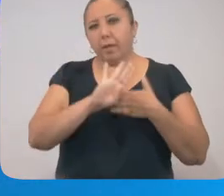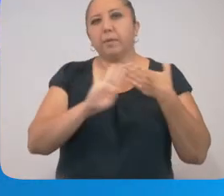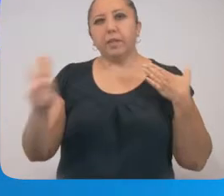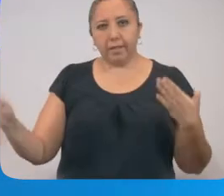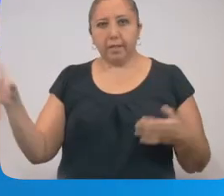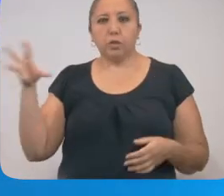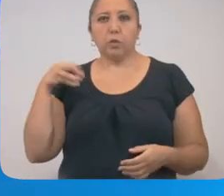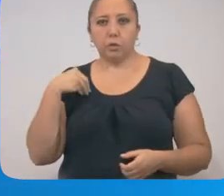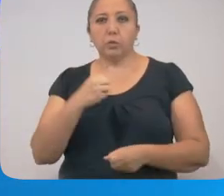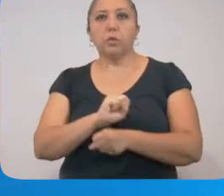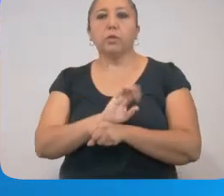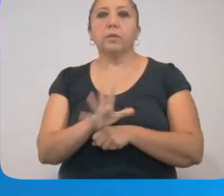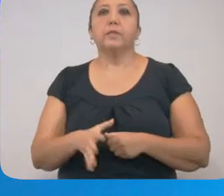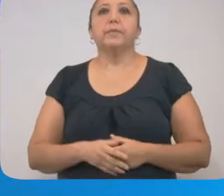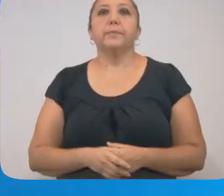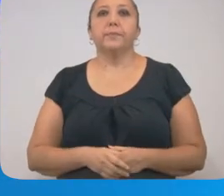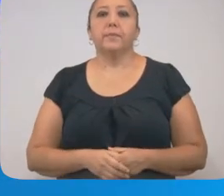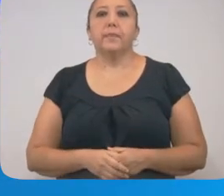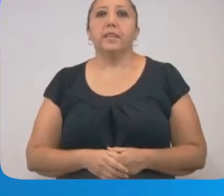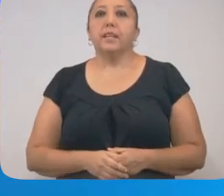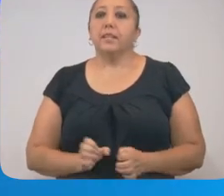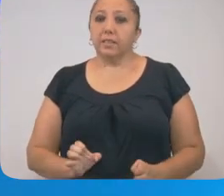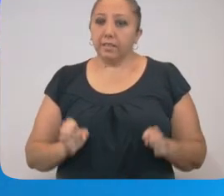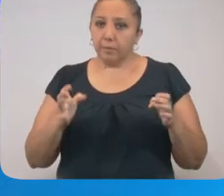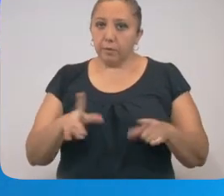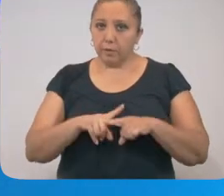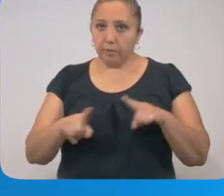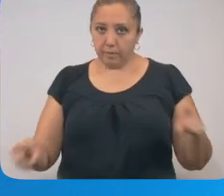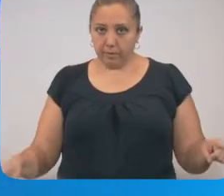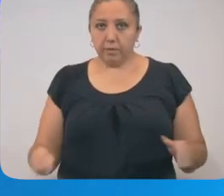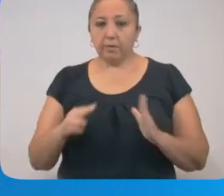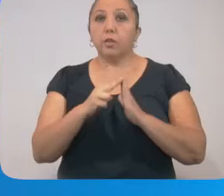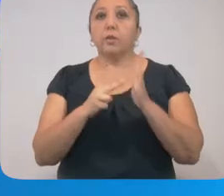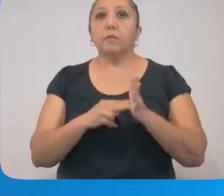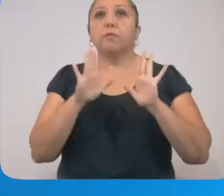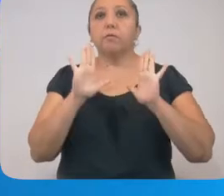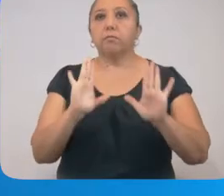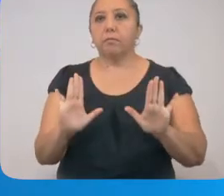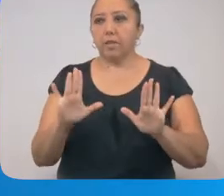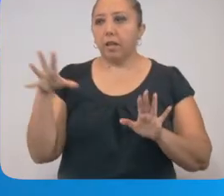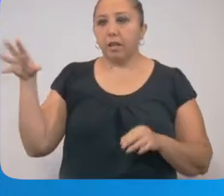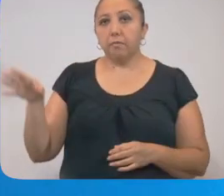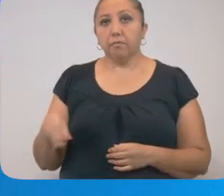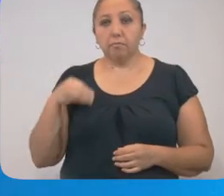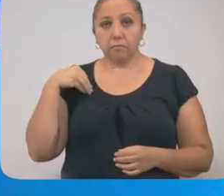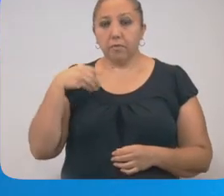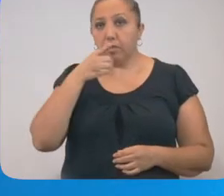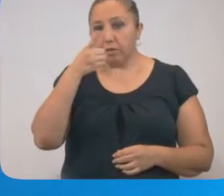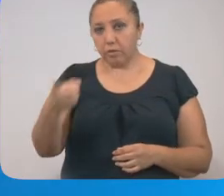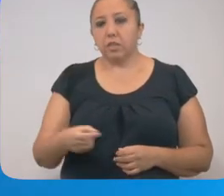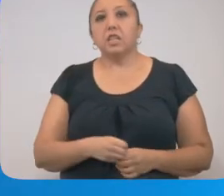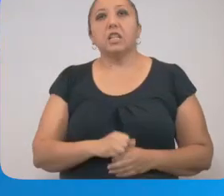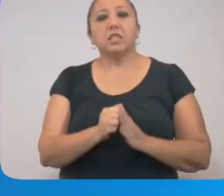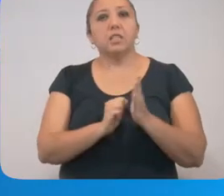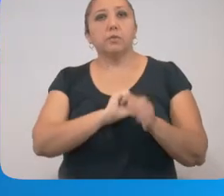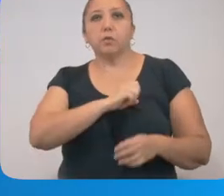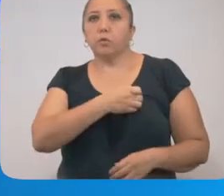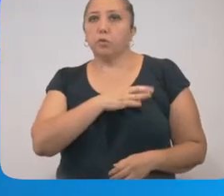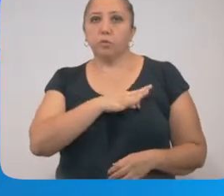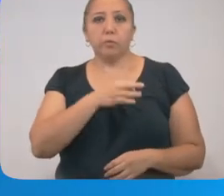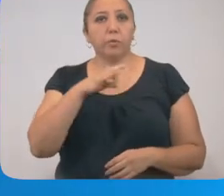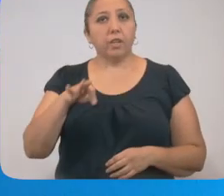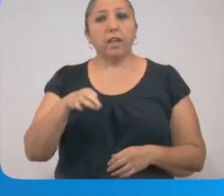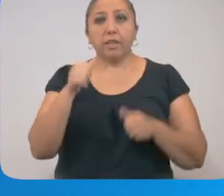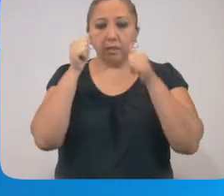y evitar contagios por coronavirus. Se han establecido diversas medidas para frenar el avance del coronavirus y el sistema de salud puede atender a todos los